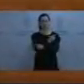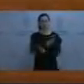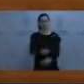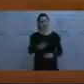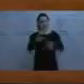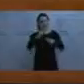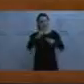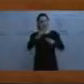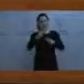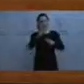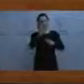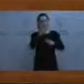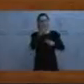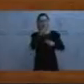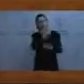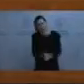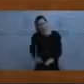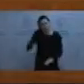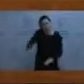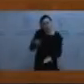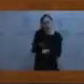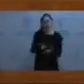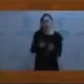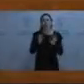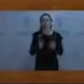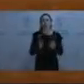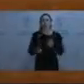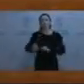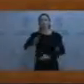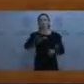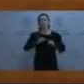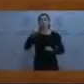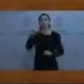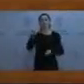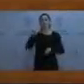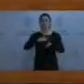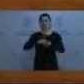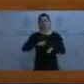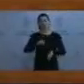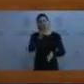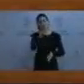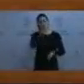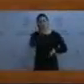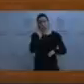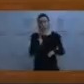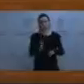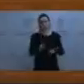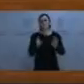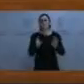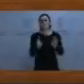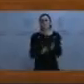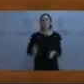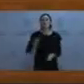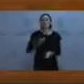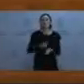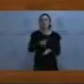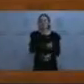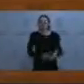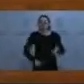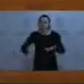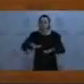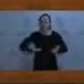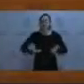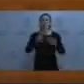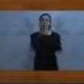finalmente volvieron a modificar unilateralmente los términos el pasado lunes. Desde el revuelo que se formó con anuncio de huelga